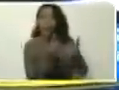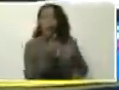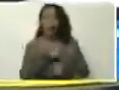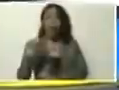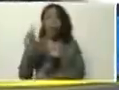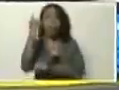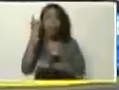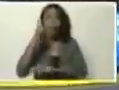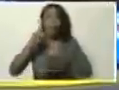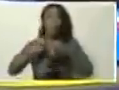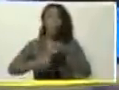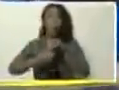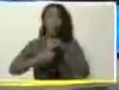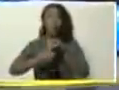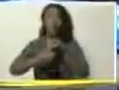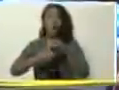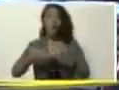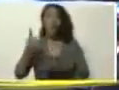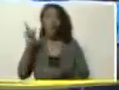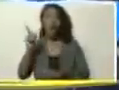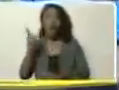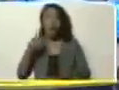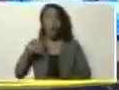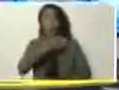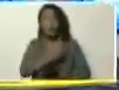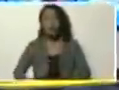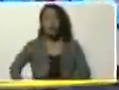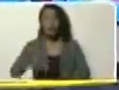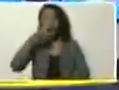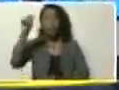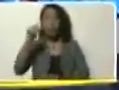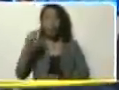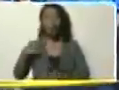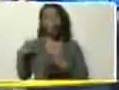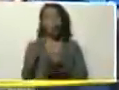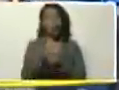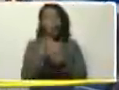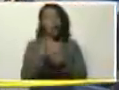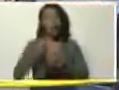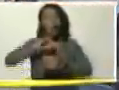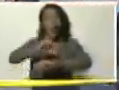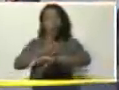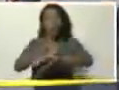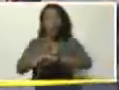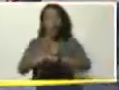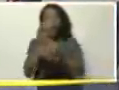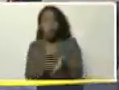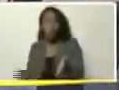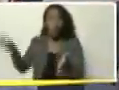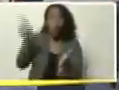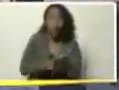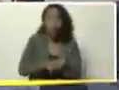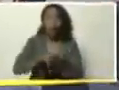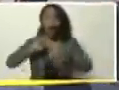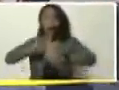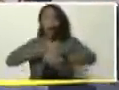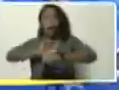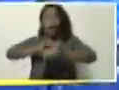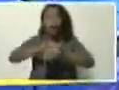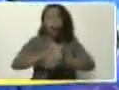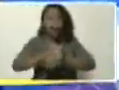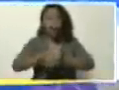primera combatiente, Cilia Flores, en compañía del gobernador reelecto Héctor